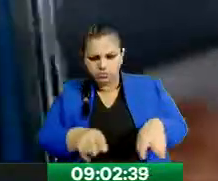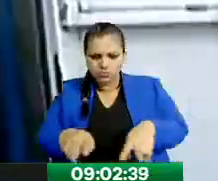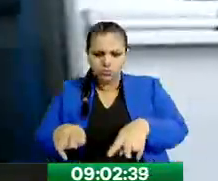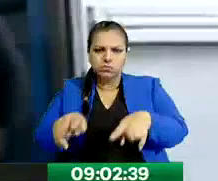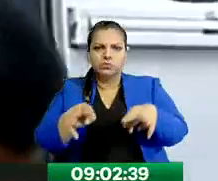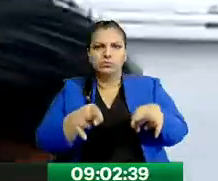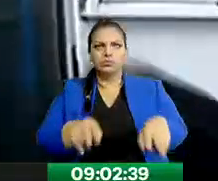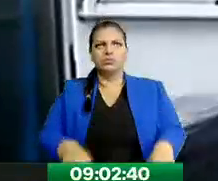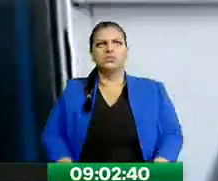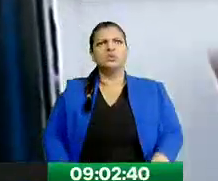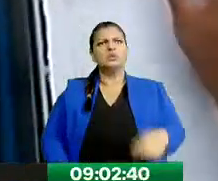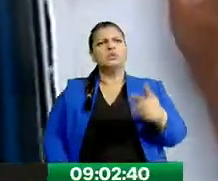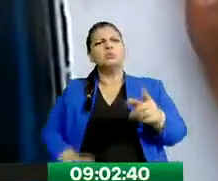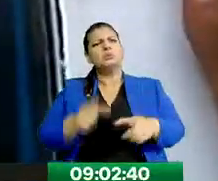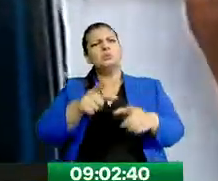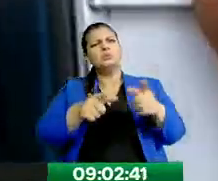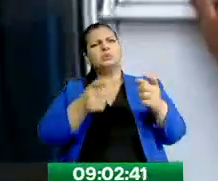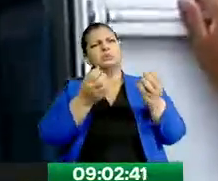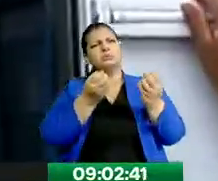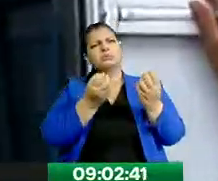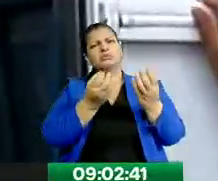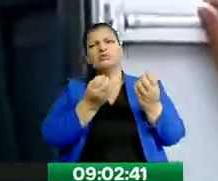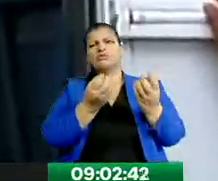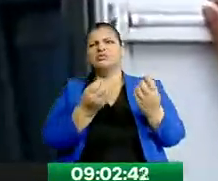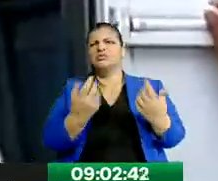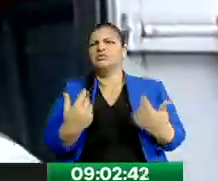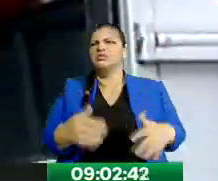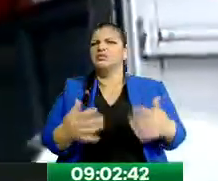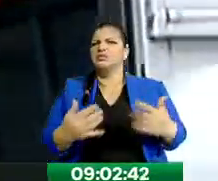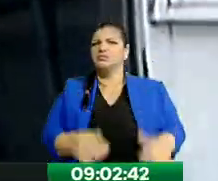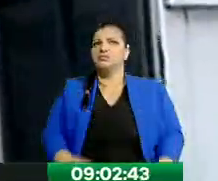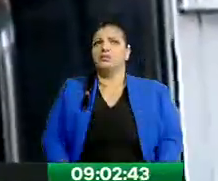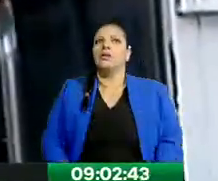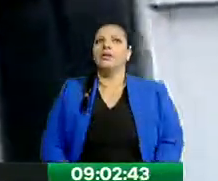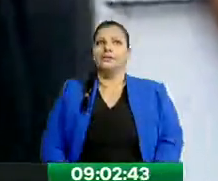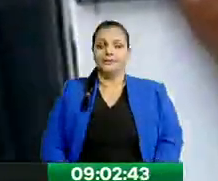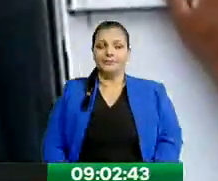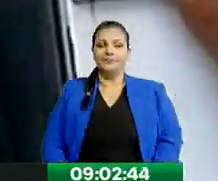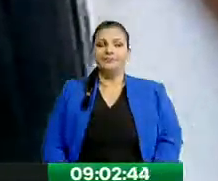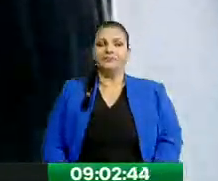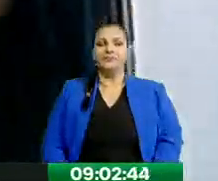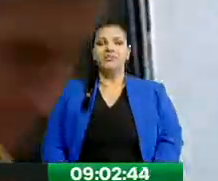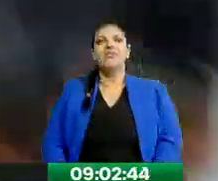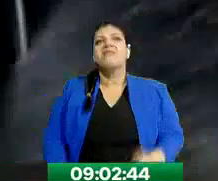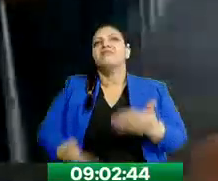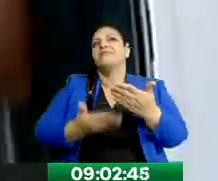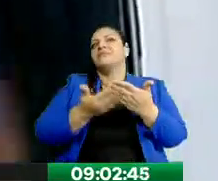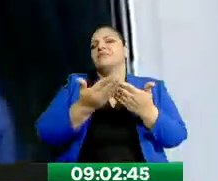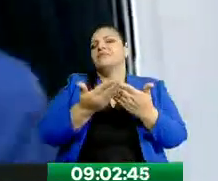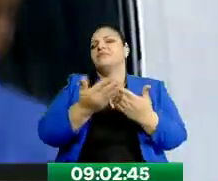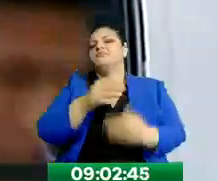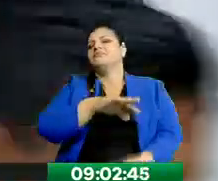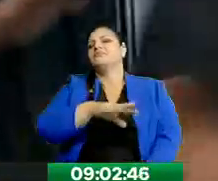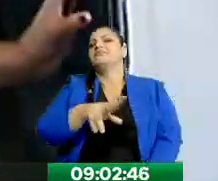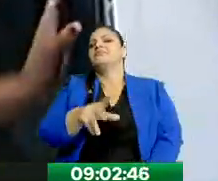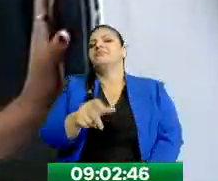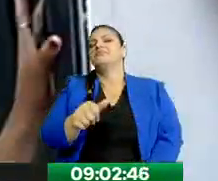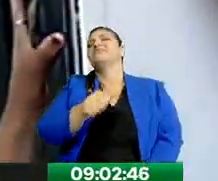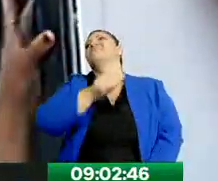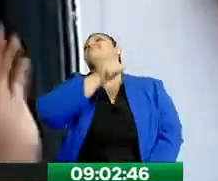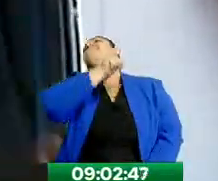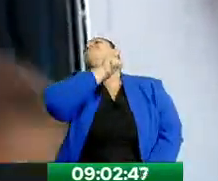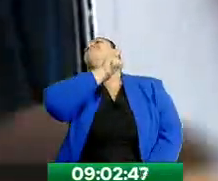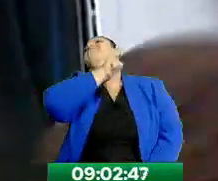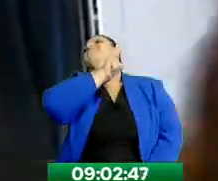había gran cantidad de pasajeros, hay que señalar aquello, y eso puede ser utilizado, puede ser aprovechado por ciertos